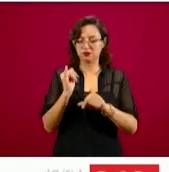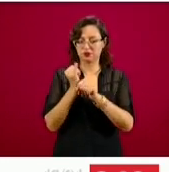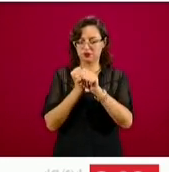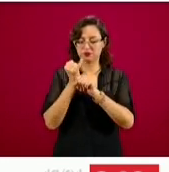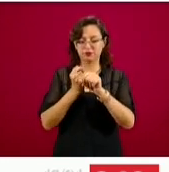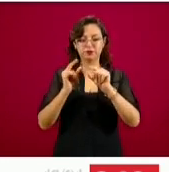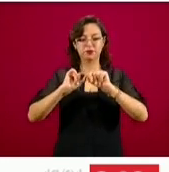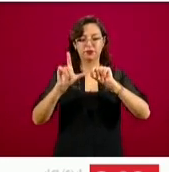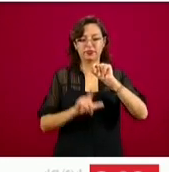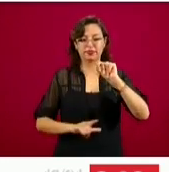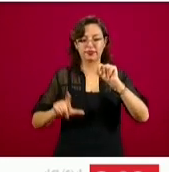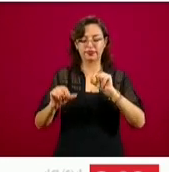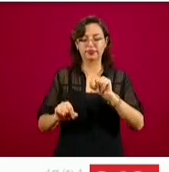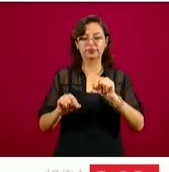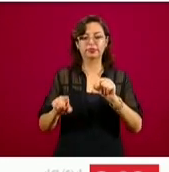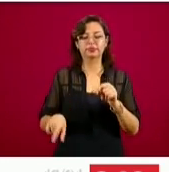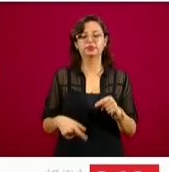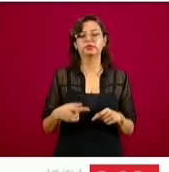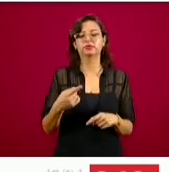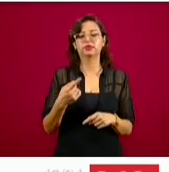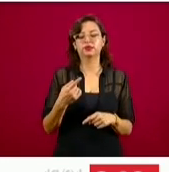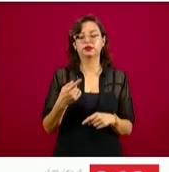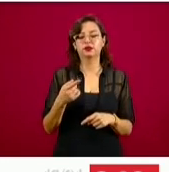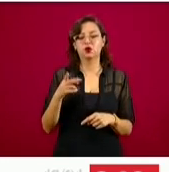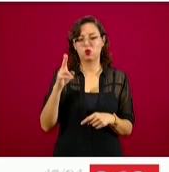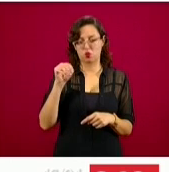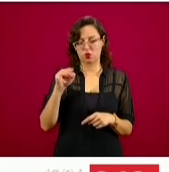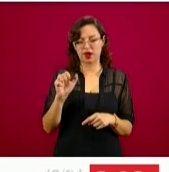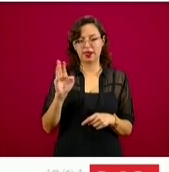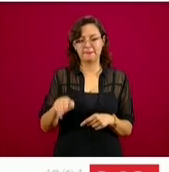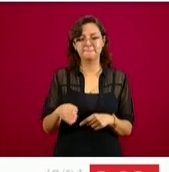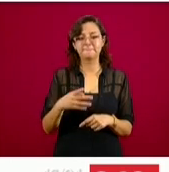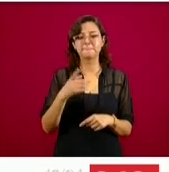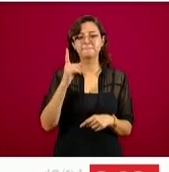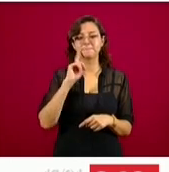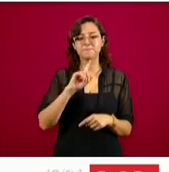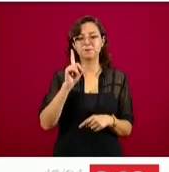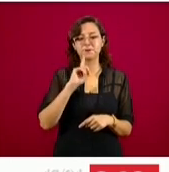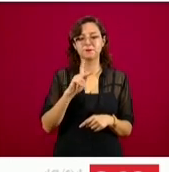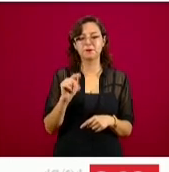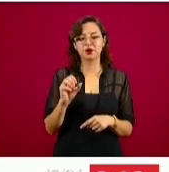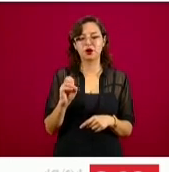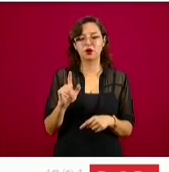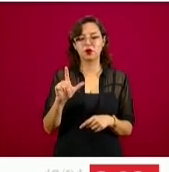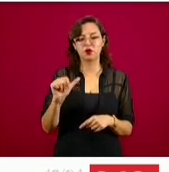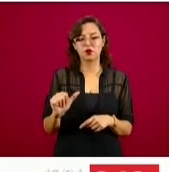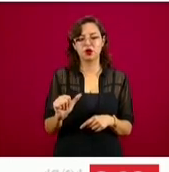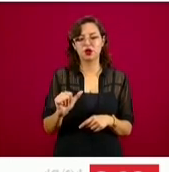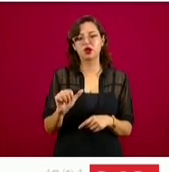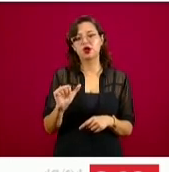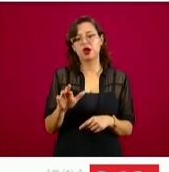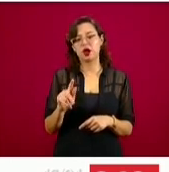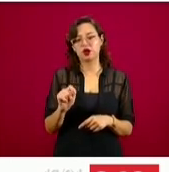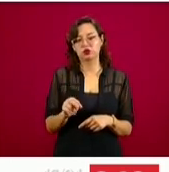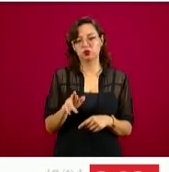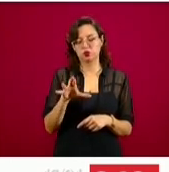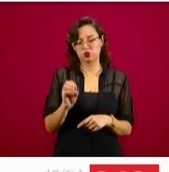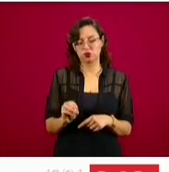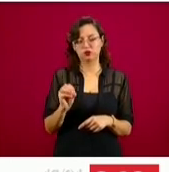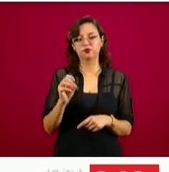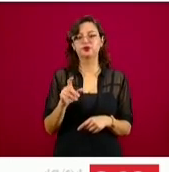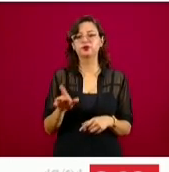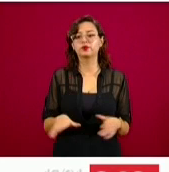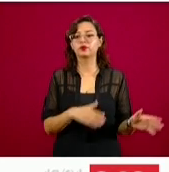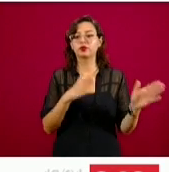la Universidad Nacional Autónoma de México, la doctora Paola Villarreal y Arturo Garduño. Y de